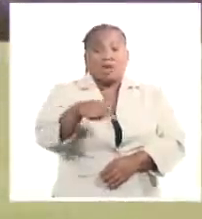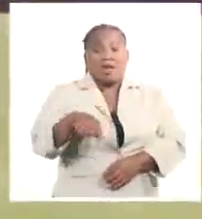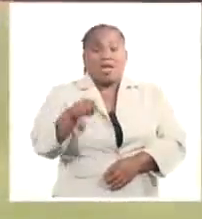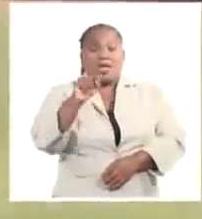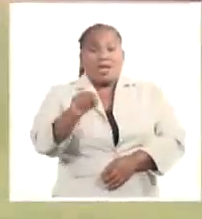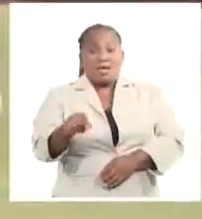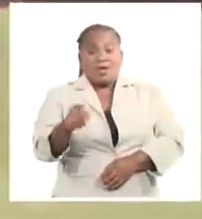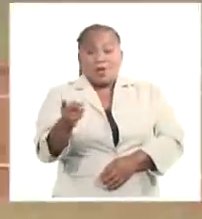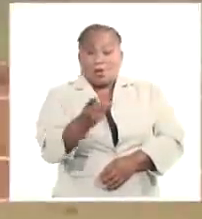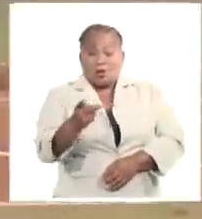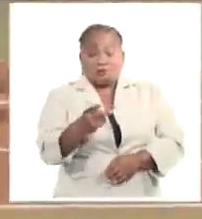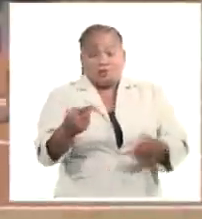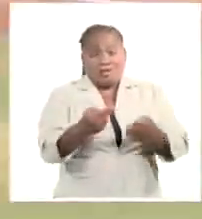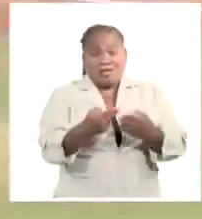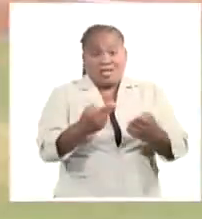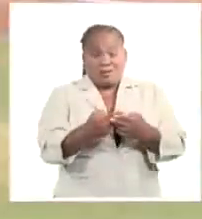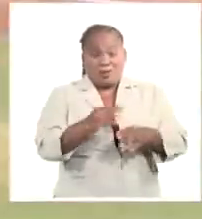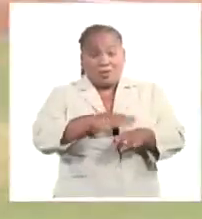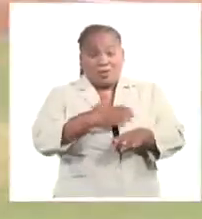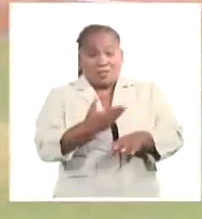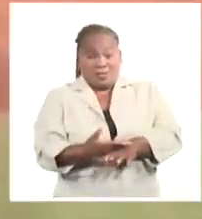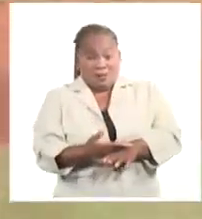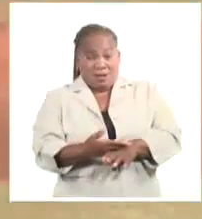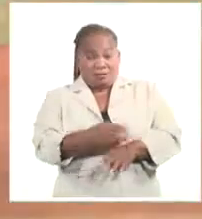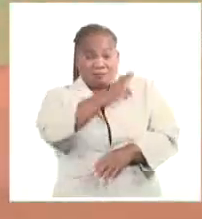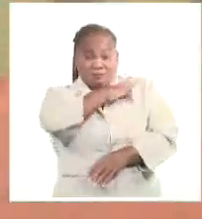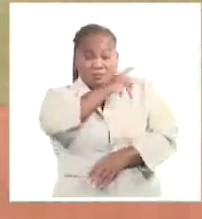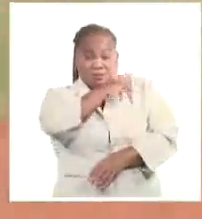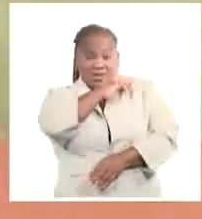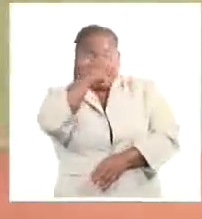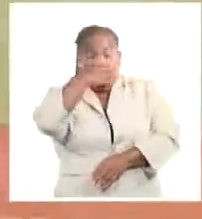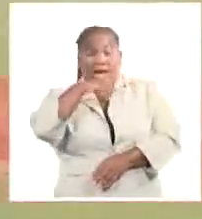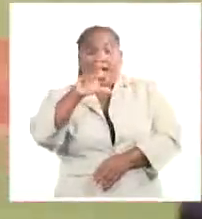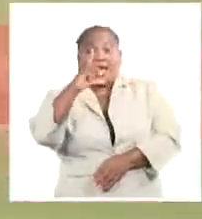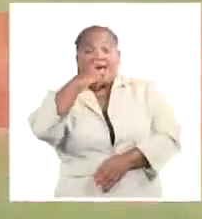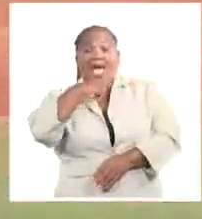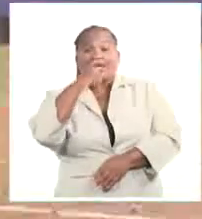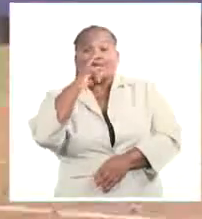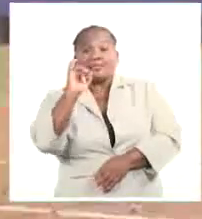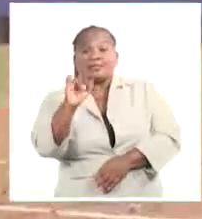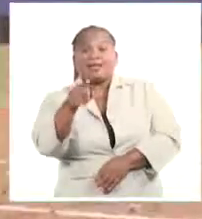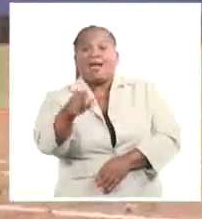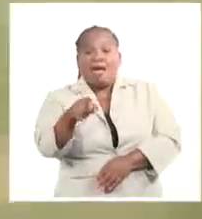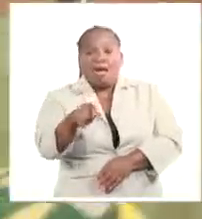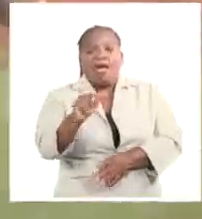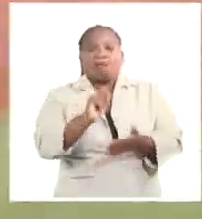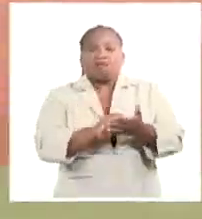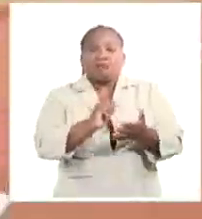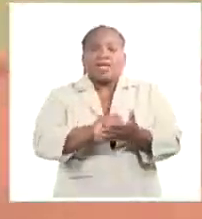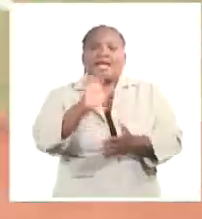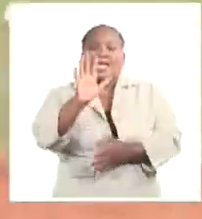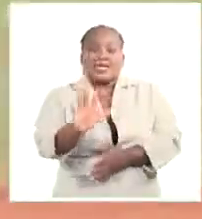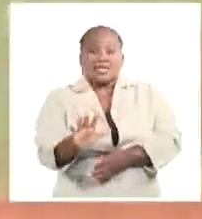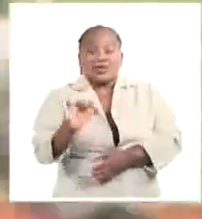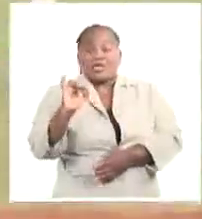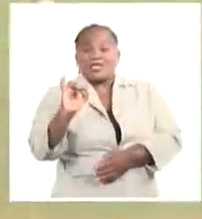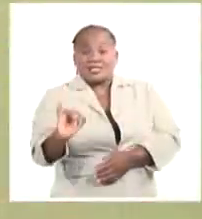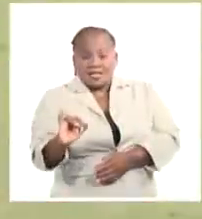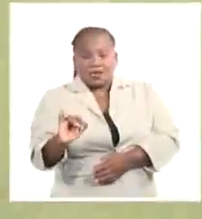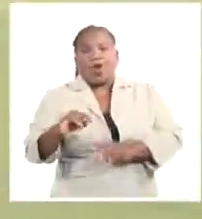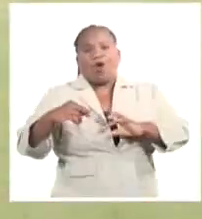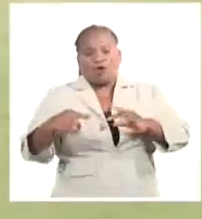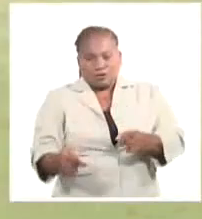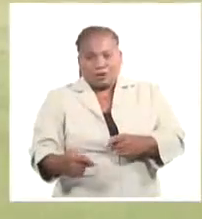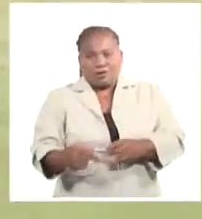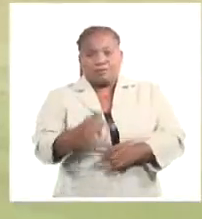ambos equipos. Luego, los dirigidos por Alain Álvarez volvieron a anotar en el quinto una vez y en el sexto en par de oportunidades.